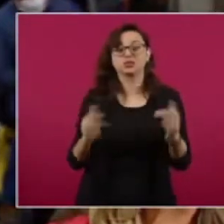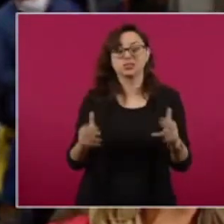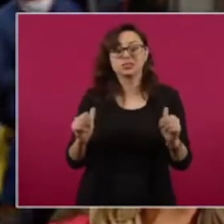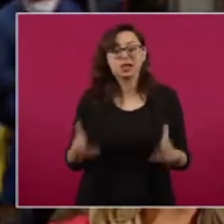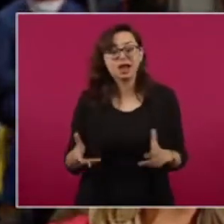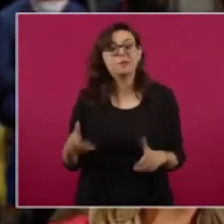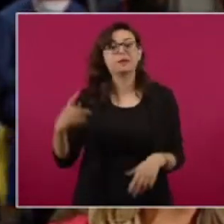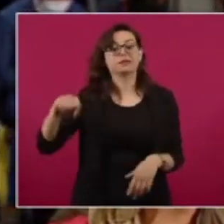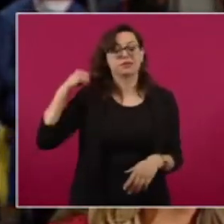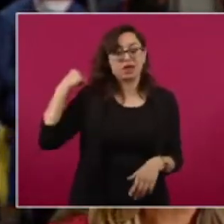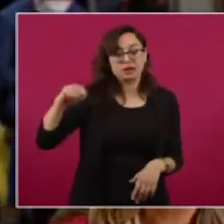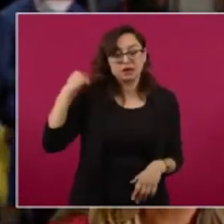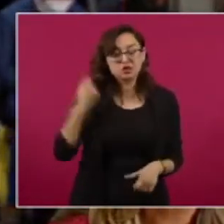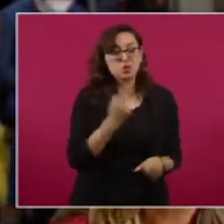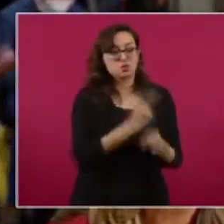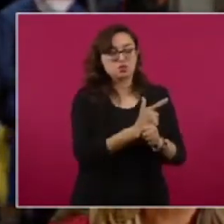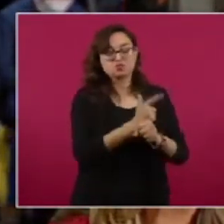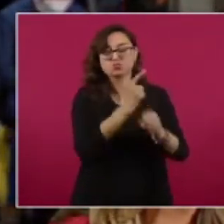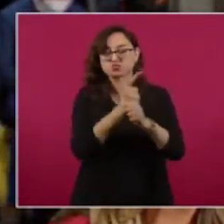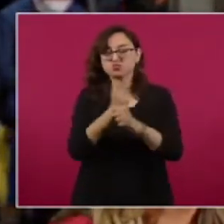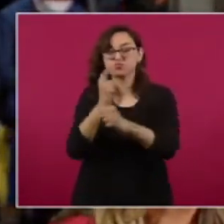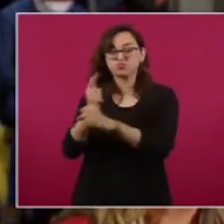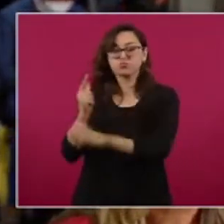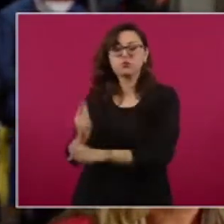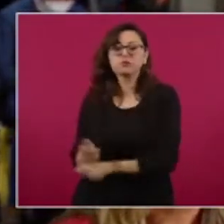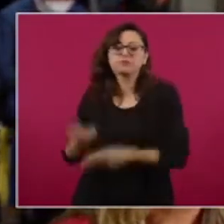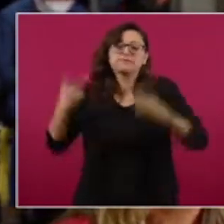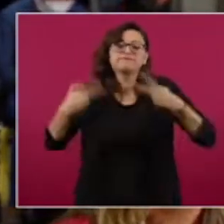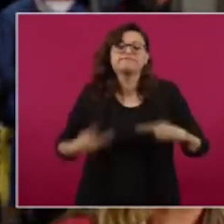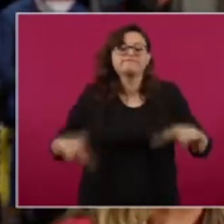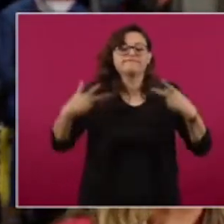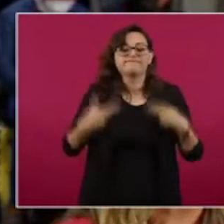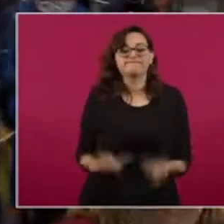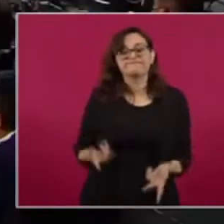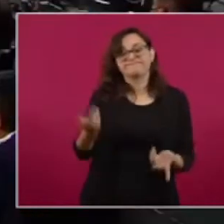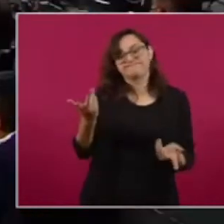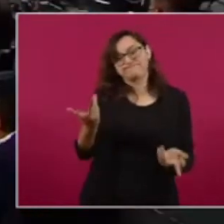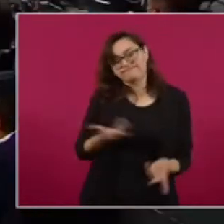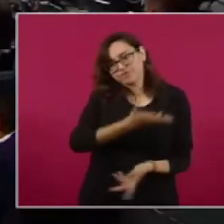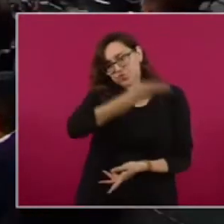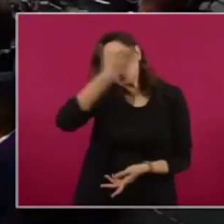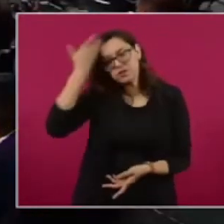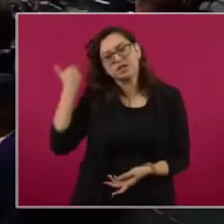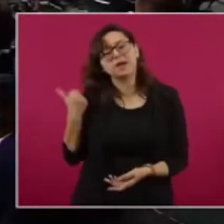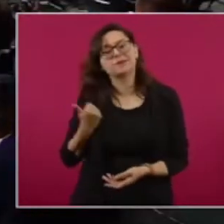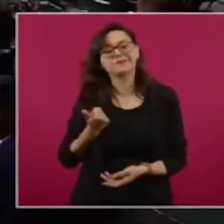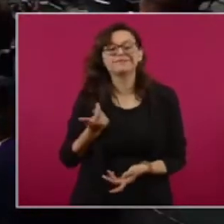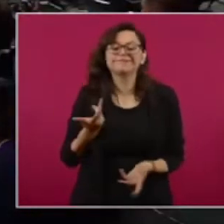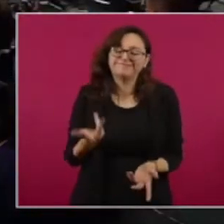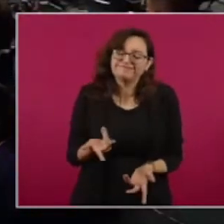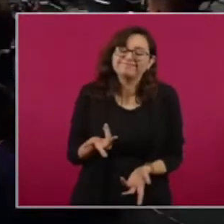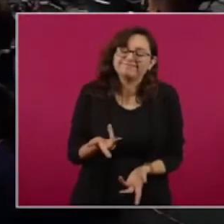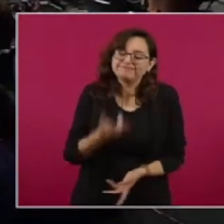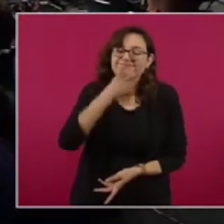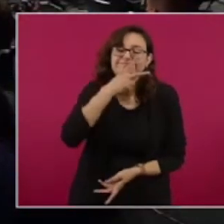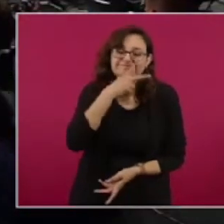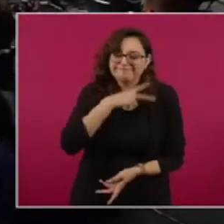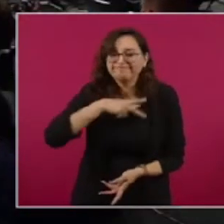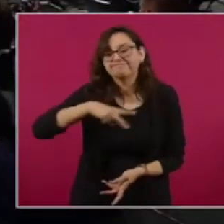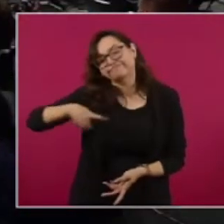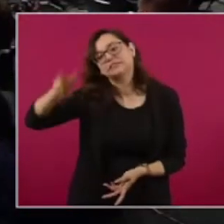Tabasco, porque debido al desconocimiento o un poco, no quiero manejar la palabra ignorancia, pues